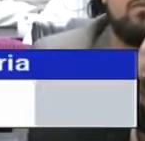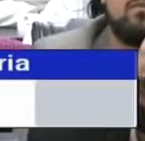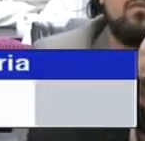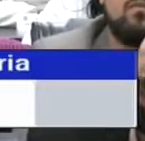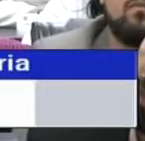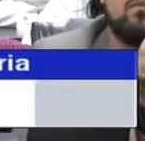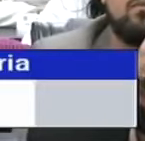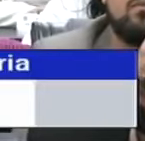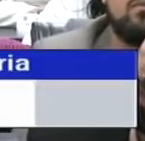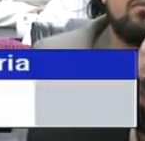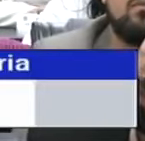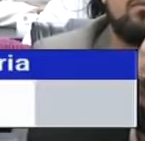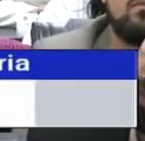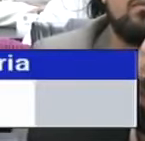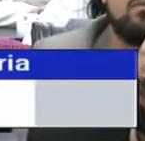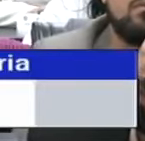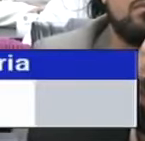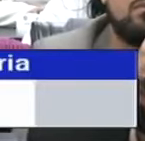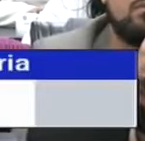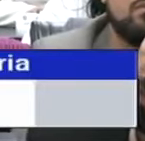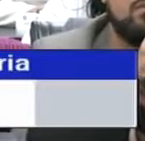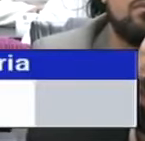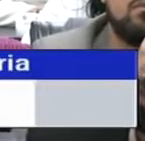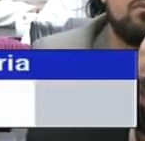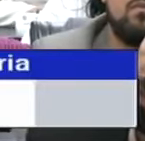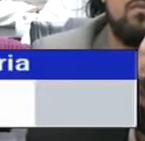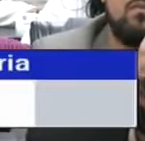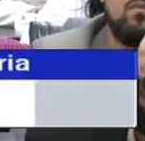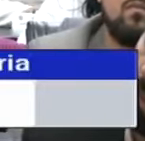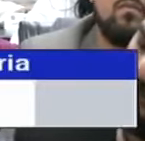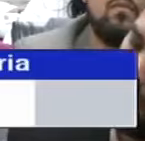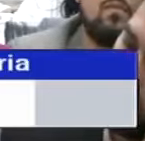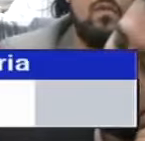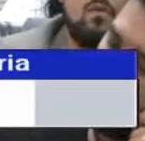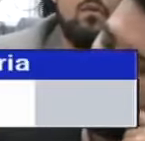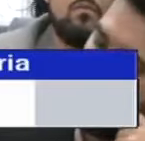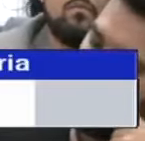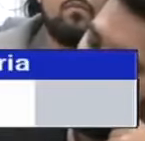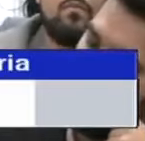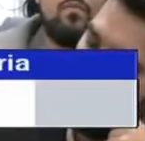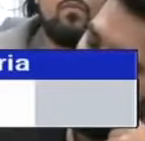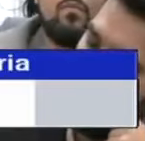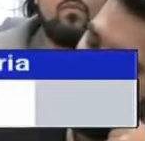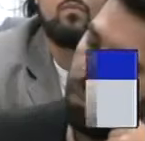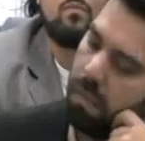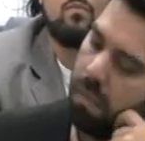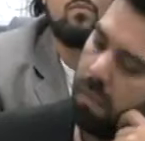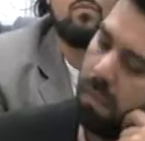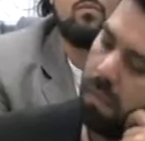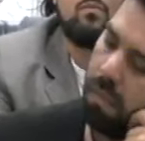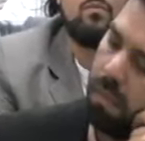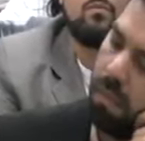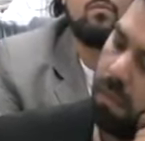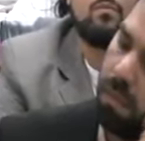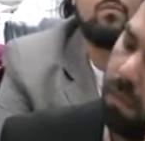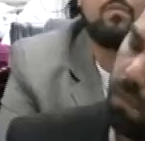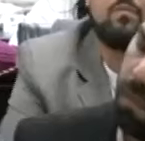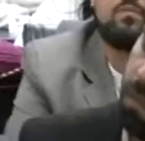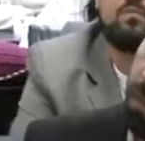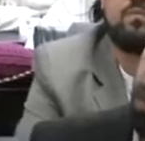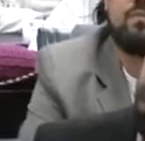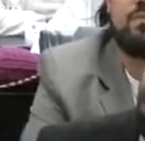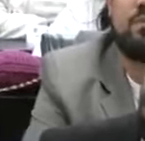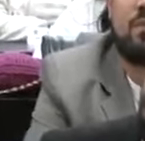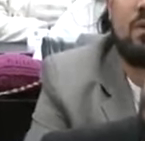Democrática, nos comprometemos a seguir avanzando con determinación en esta causa. Nuestra aspiración